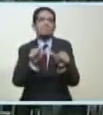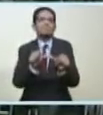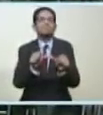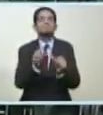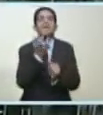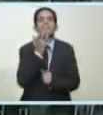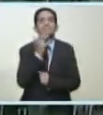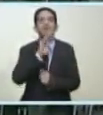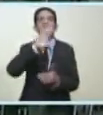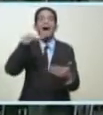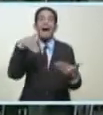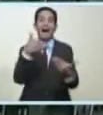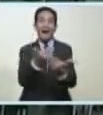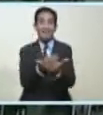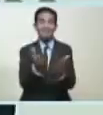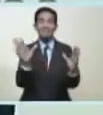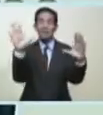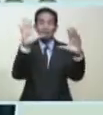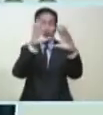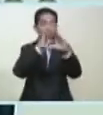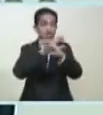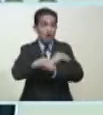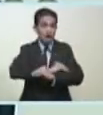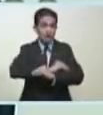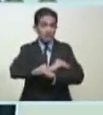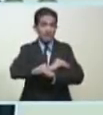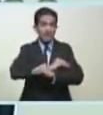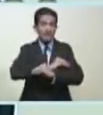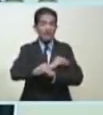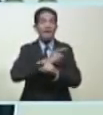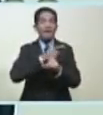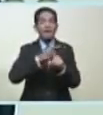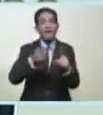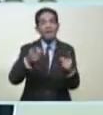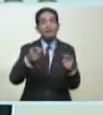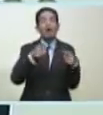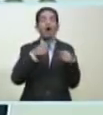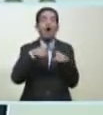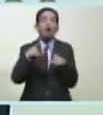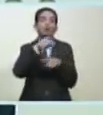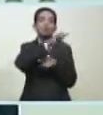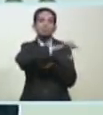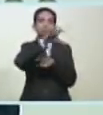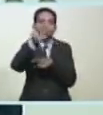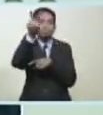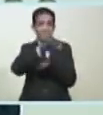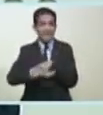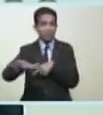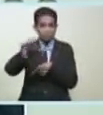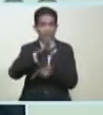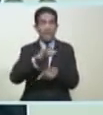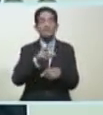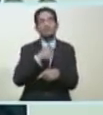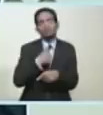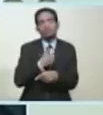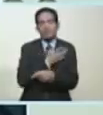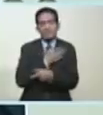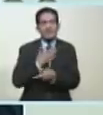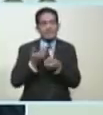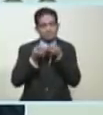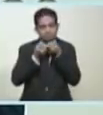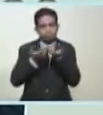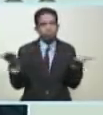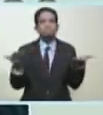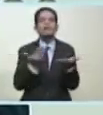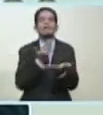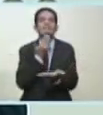hasta altas horas de la noche en los barrios populares de Venezuela. Quiero una vez más decirle a los barrios populares de Venezuela, a